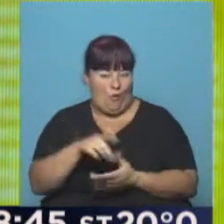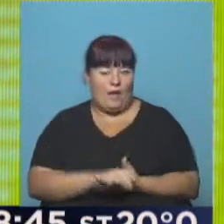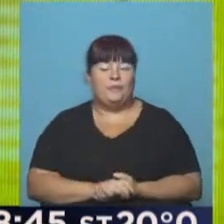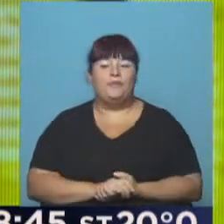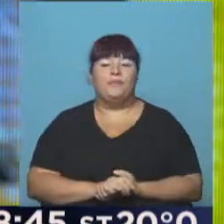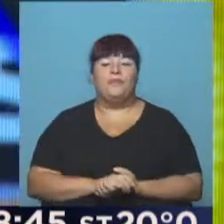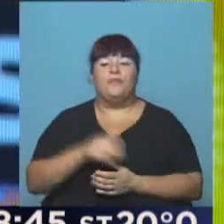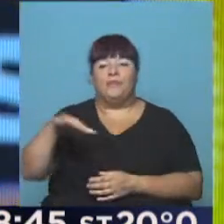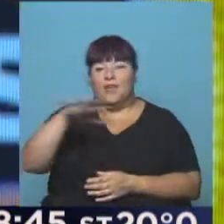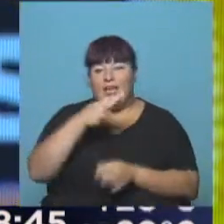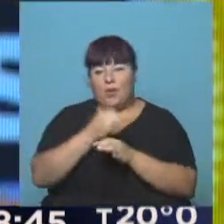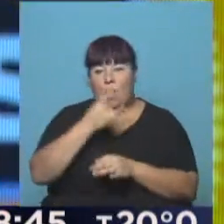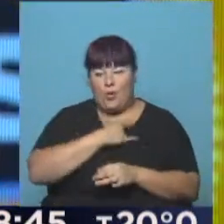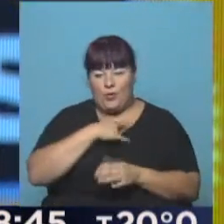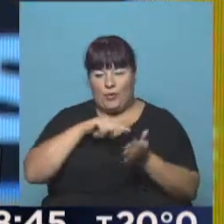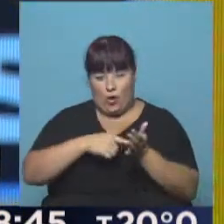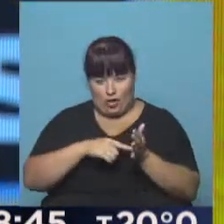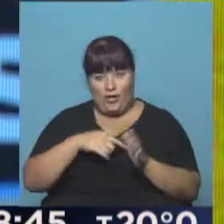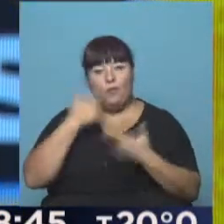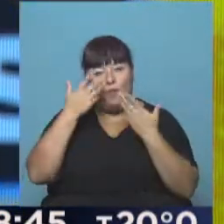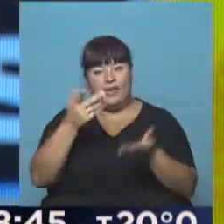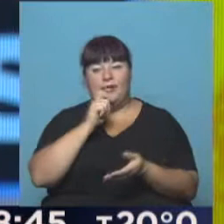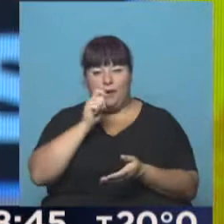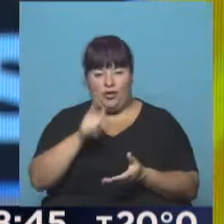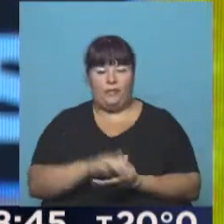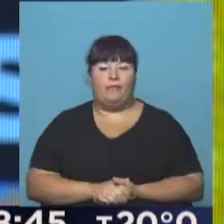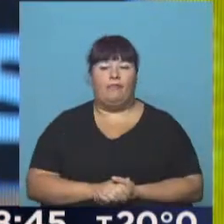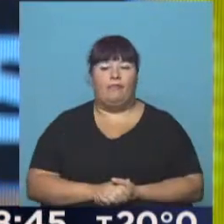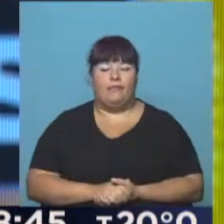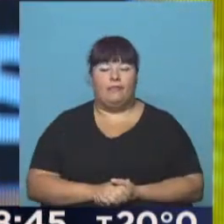la UBA, los pasillos de la Universidad de Buenos Aires. Vamos a compartir la nota.